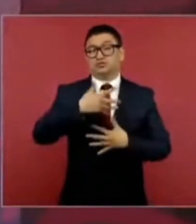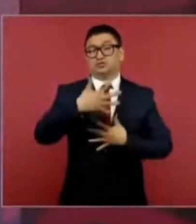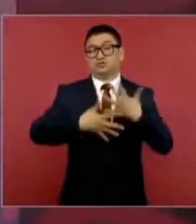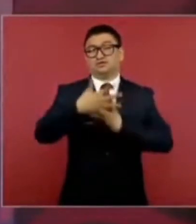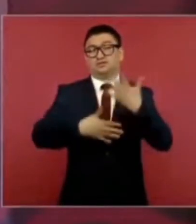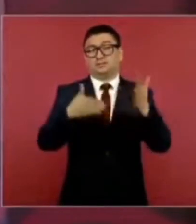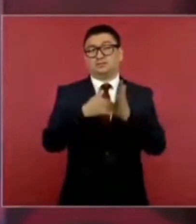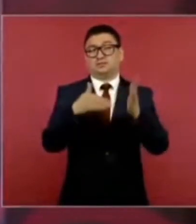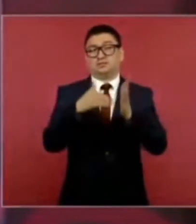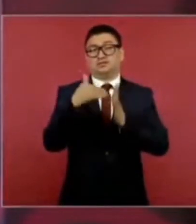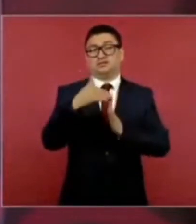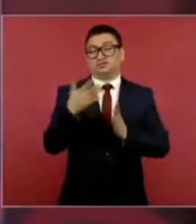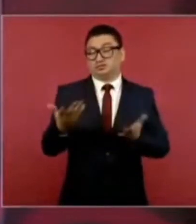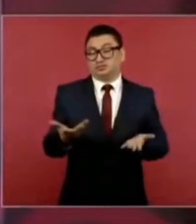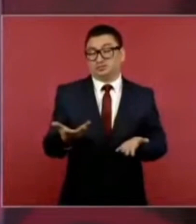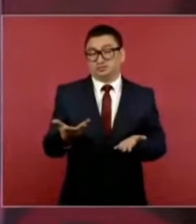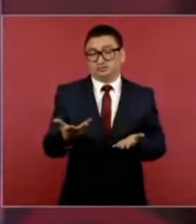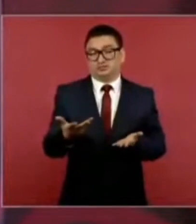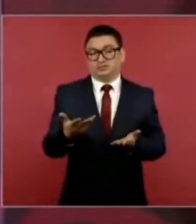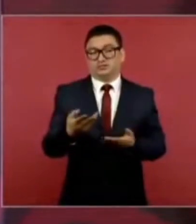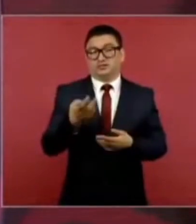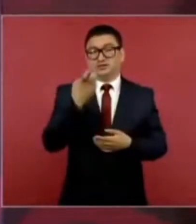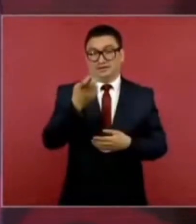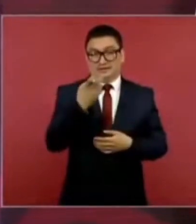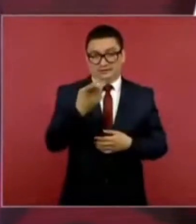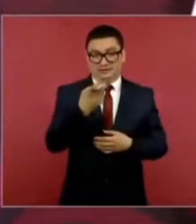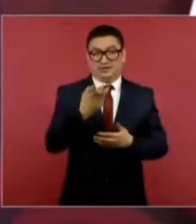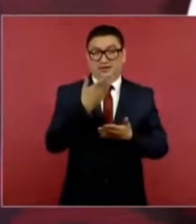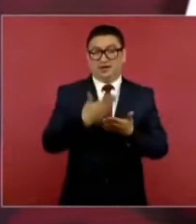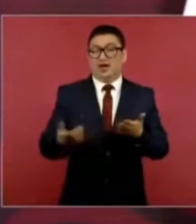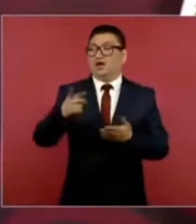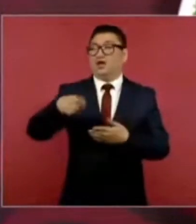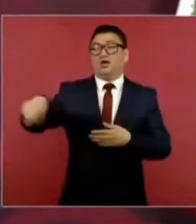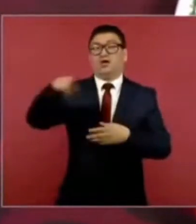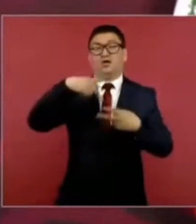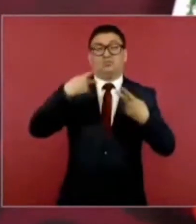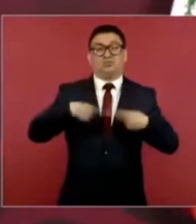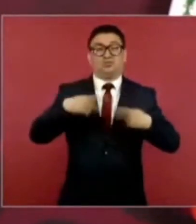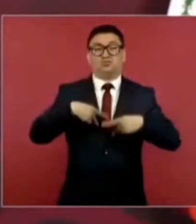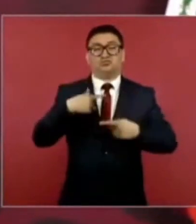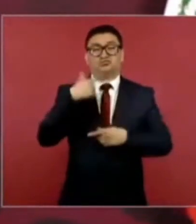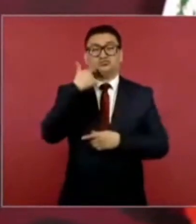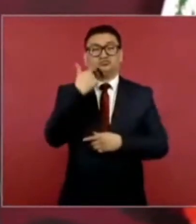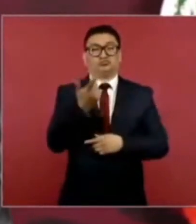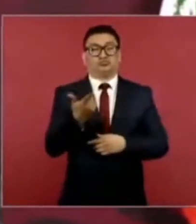millones. Los que ahora no quieren